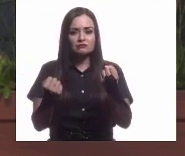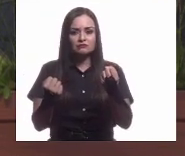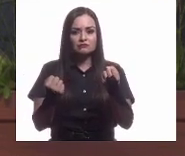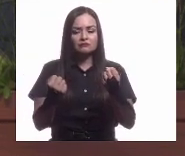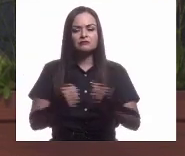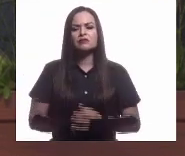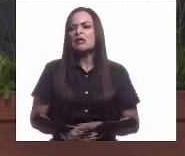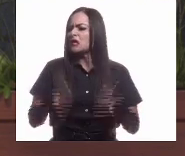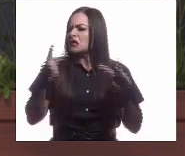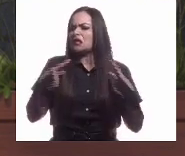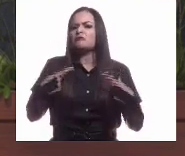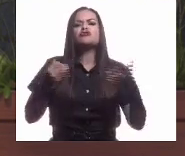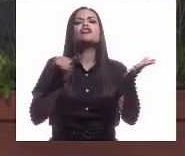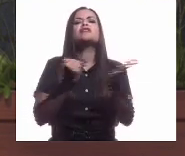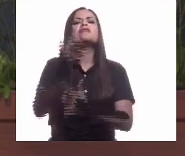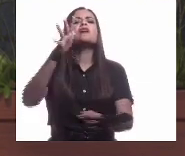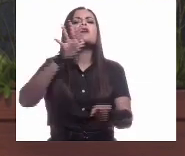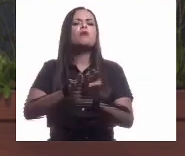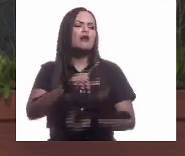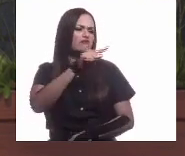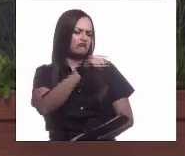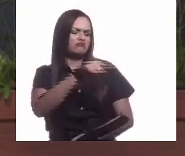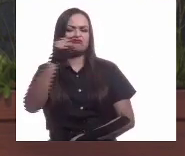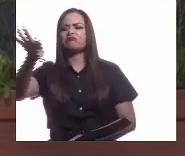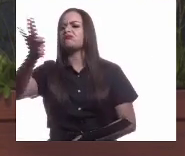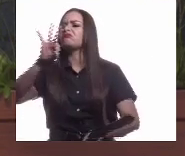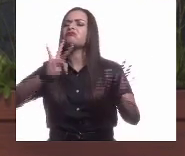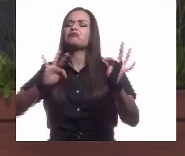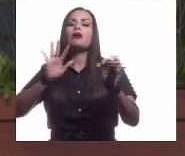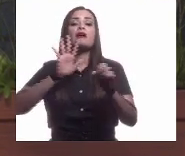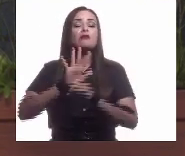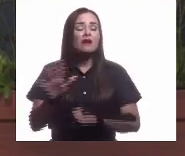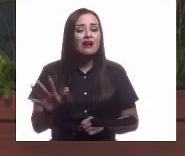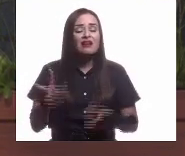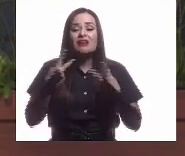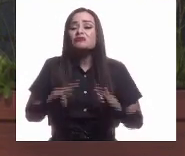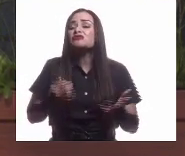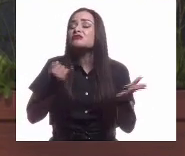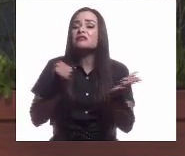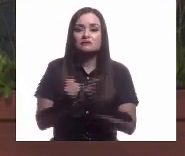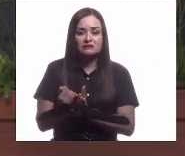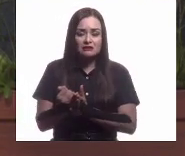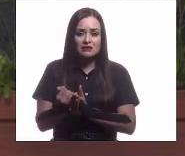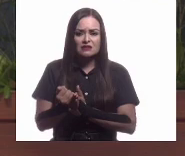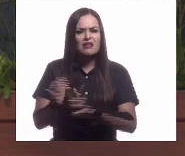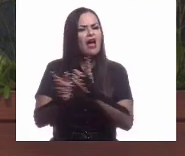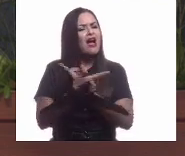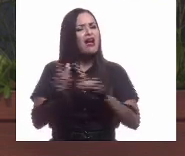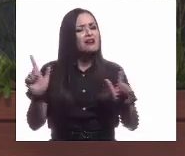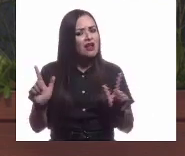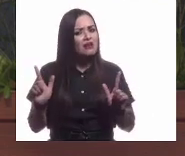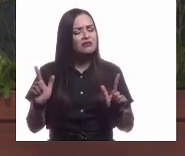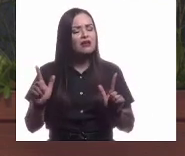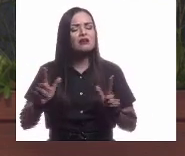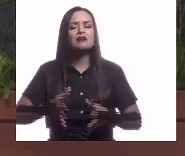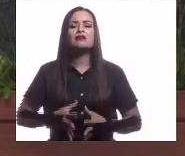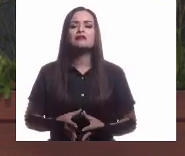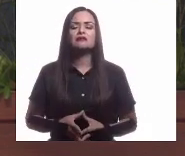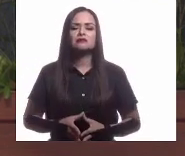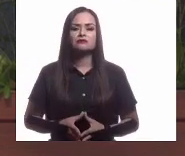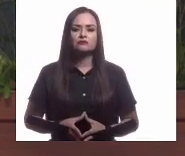quien determine en todos los casos y en todas las modalidades, en plena libertad, cómo